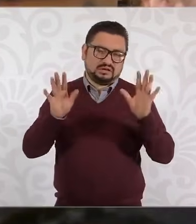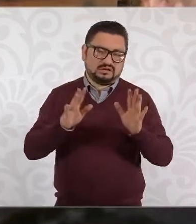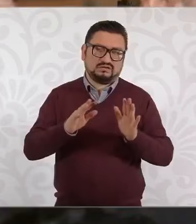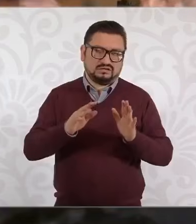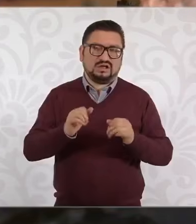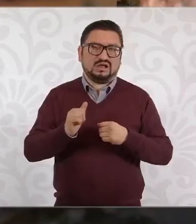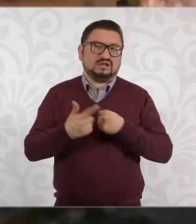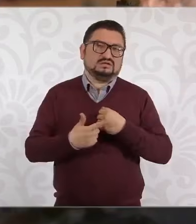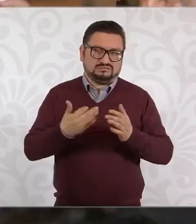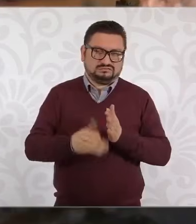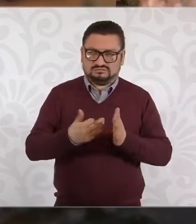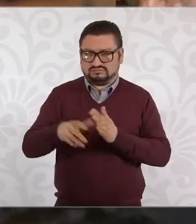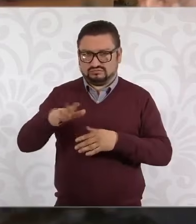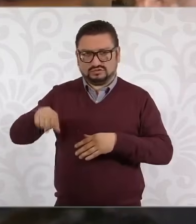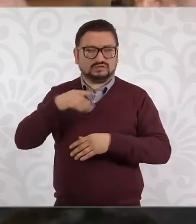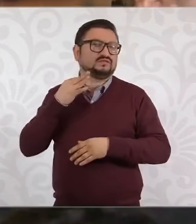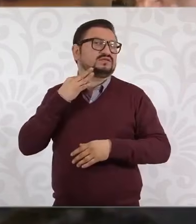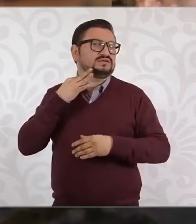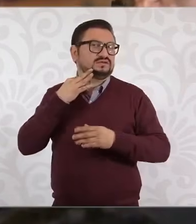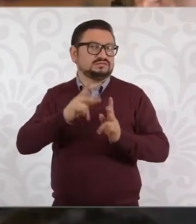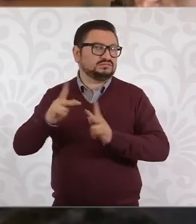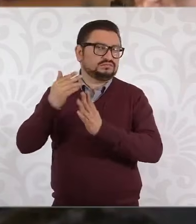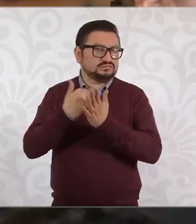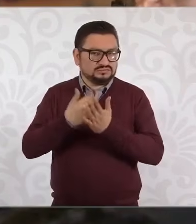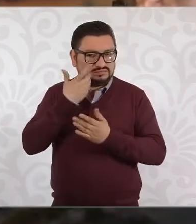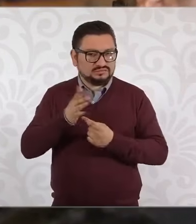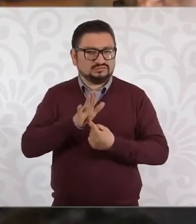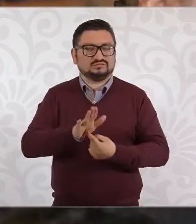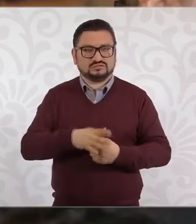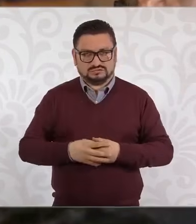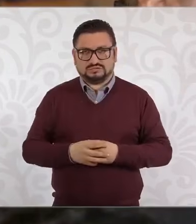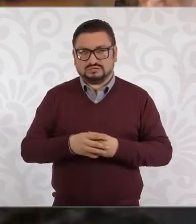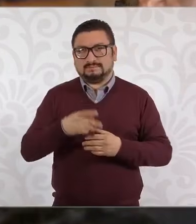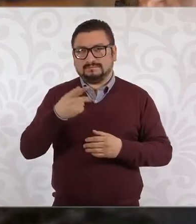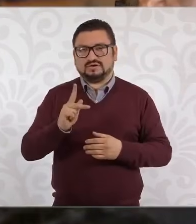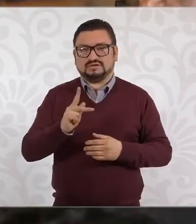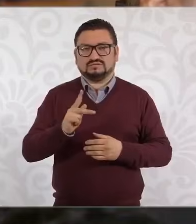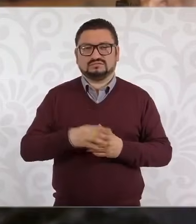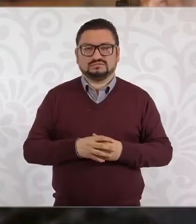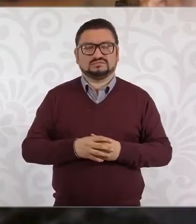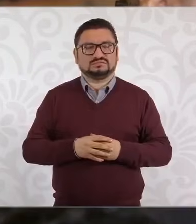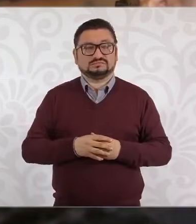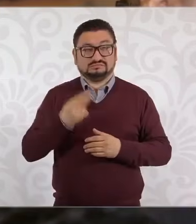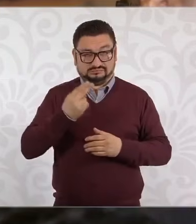definitivamente algo revela el que la fiscal quiera presentar este asunto, pero sí es